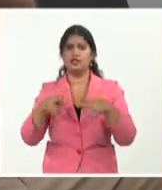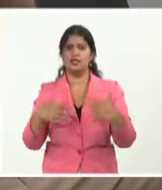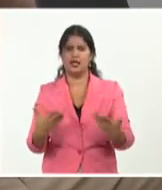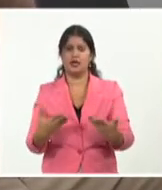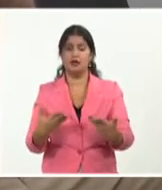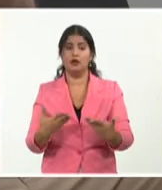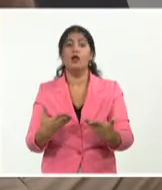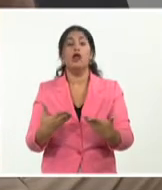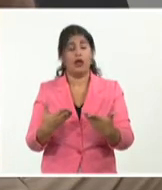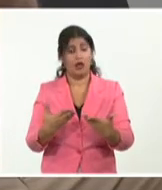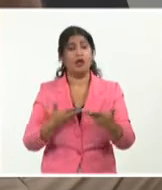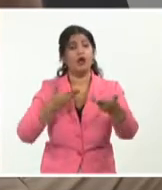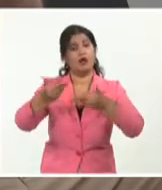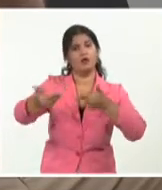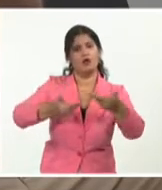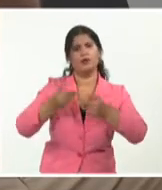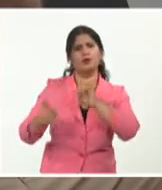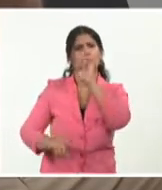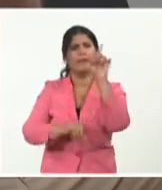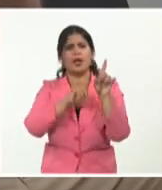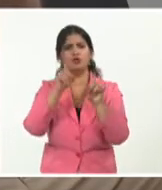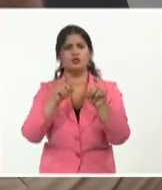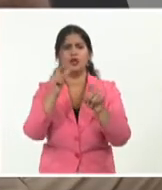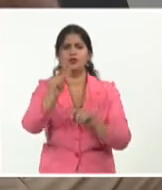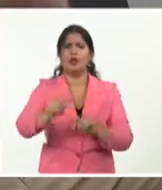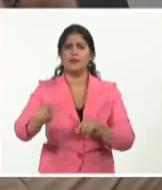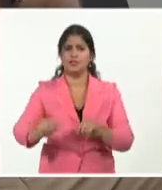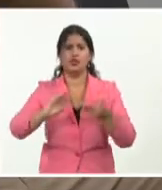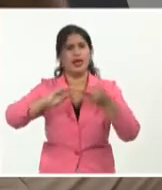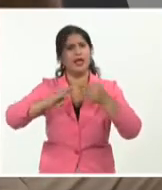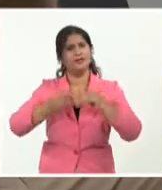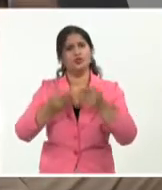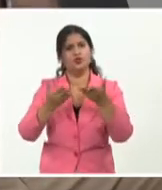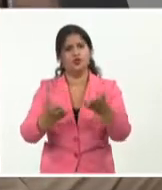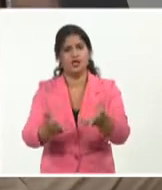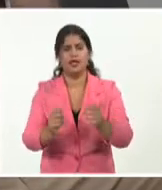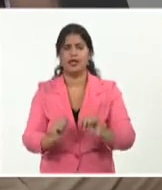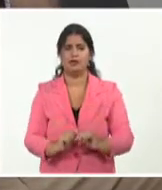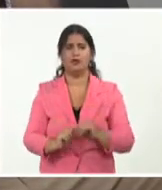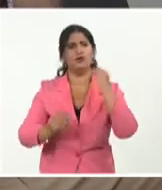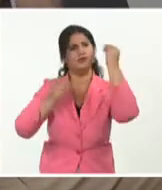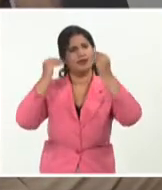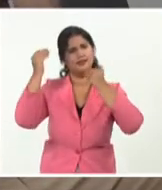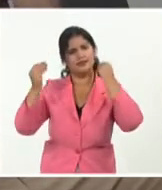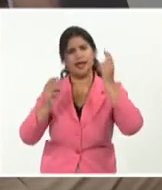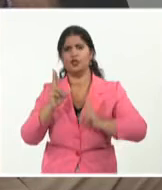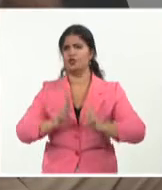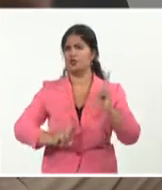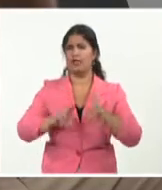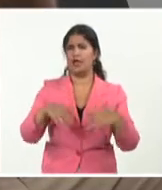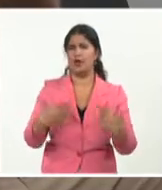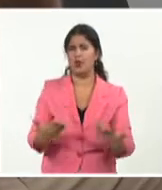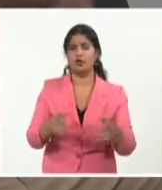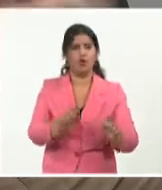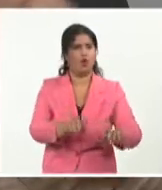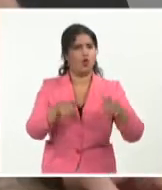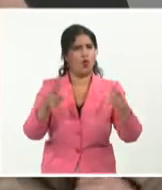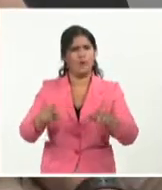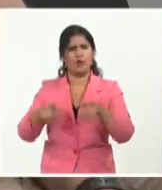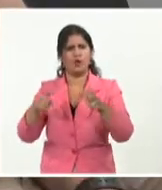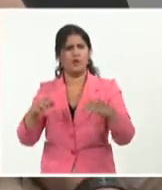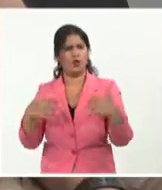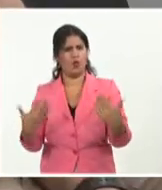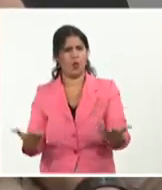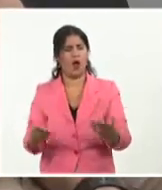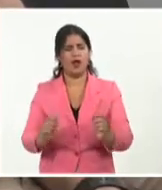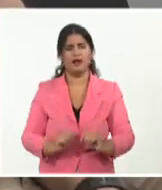las medidas que están incorporadas en el proyecto son medidas que se han discutido con ellos. Y se han ajustado a partir de los conocimientos. Porque